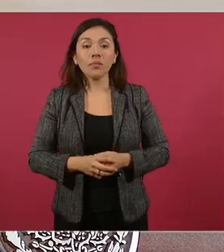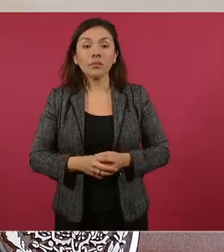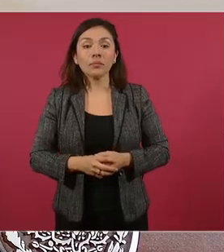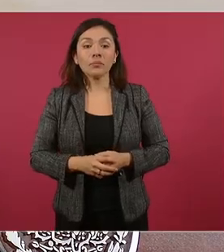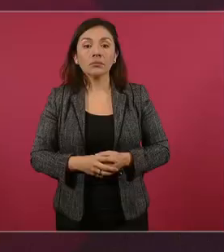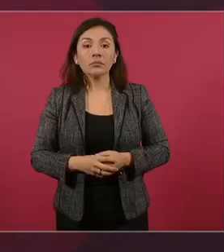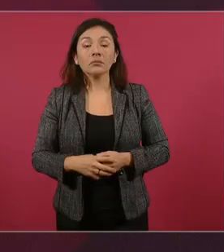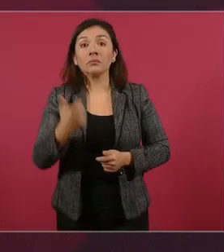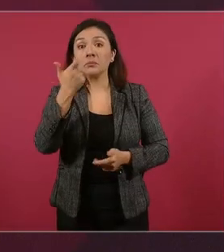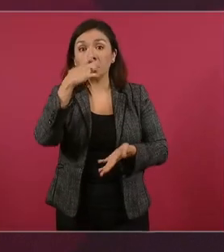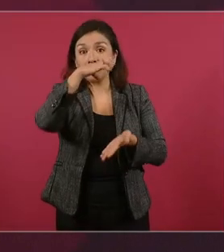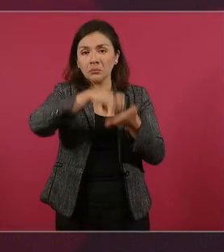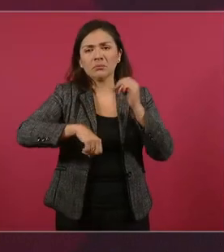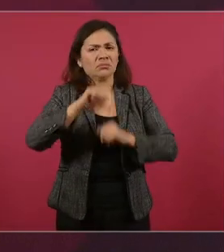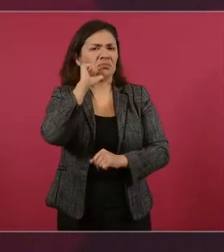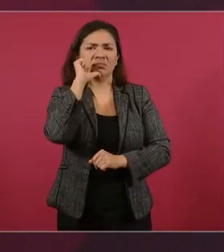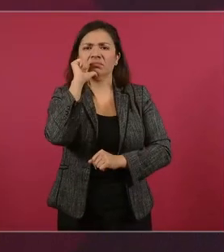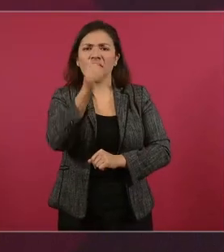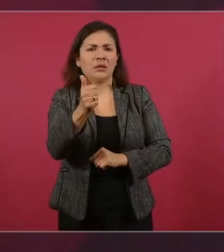no hay descuento